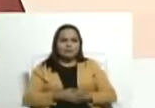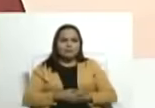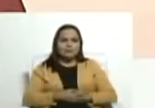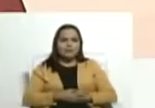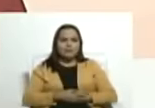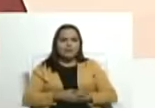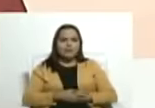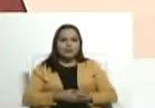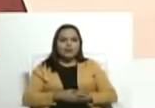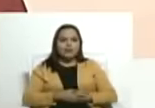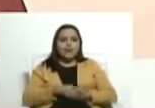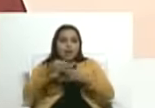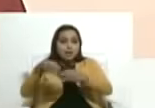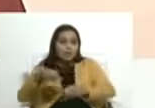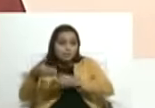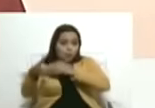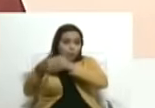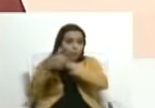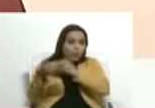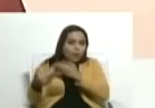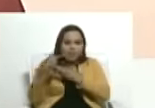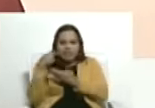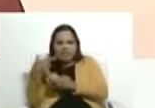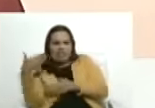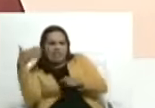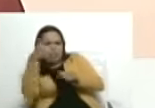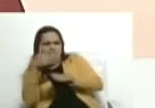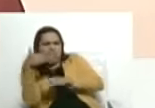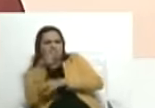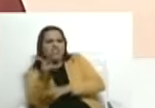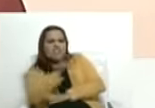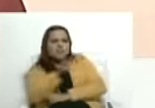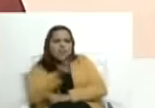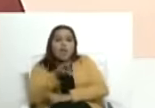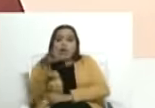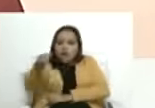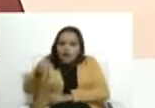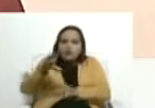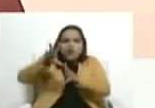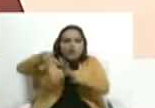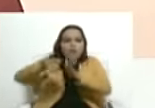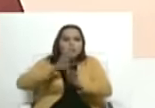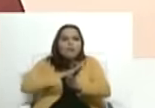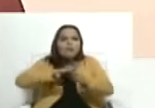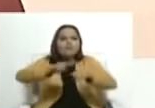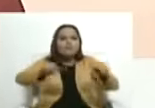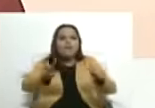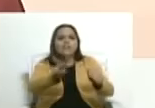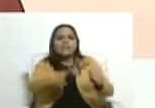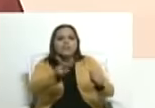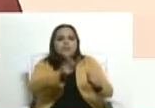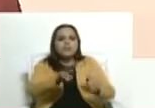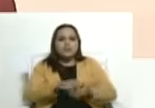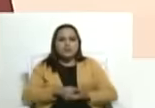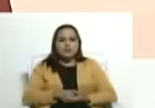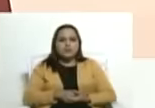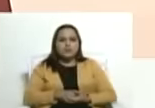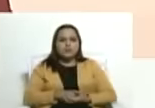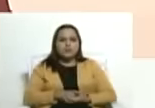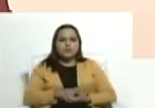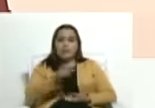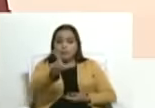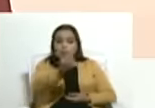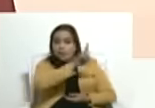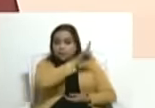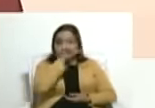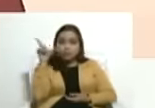Son ellos los que amenazan. Son ellos los que están robándose lo que es de los venezolanos y las venezolanas. Nuestro partido